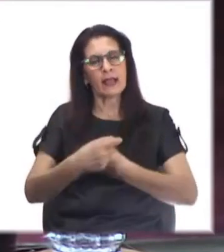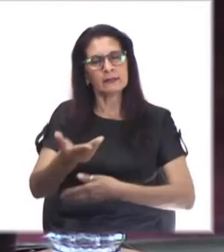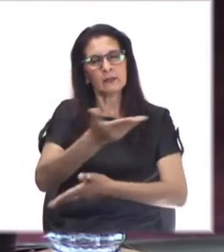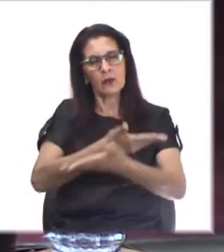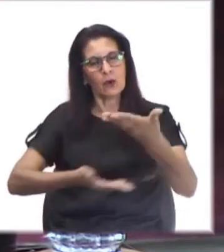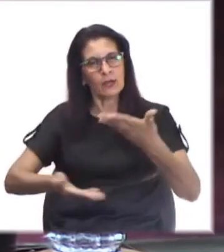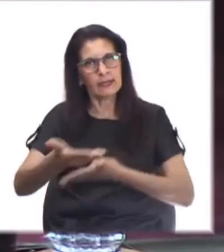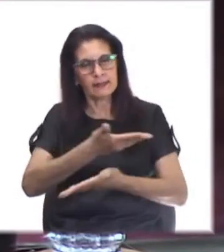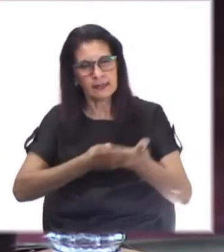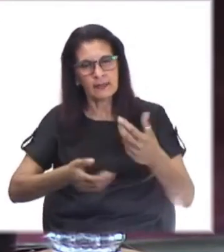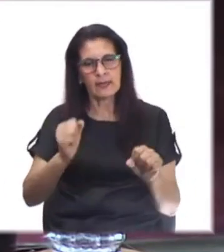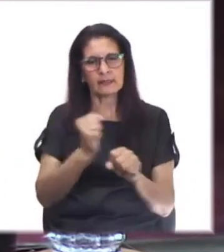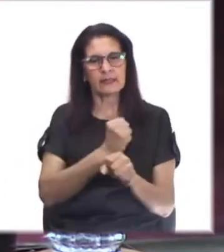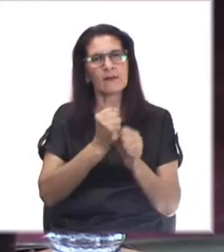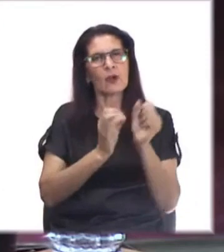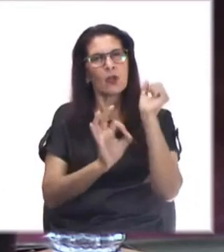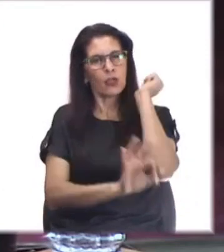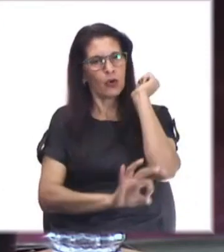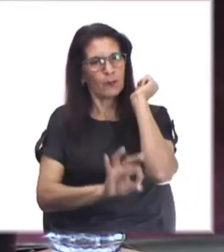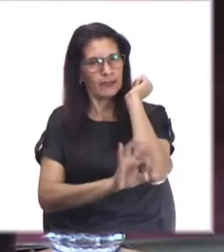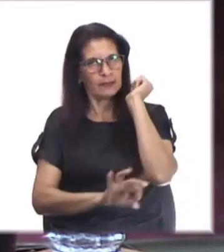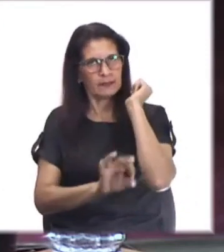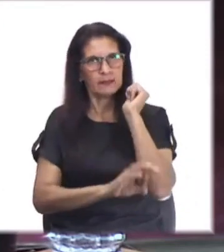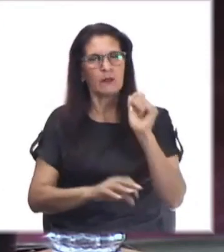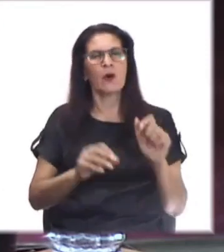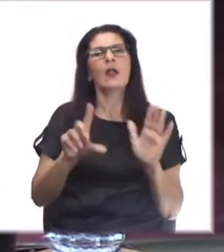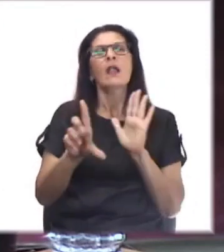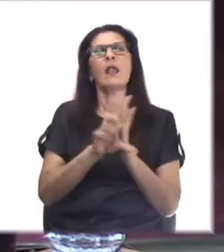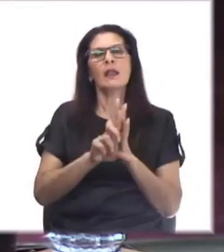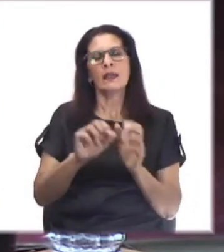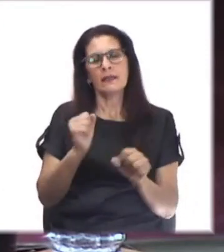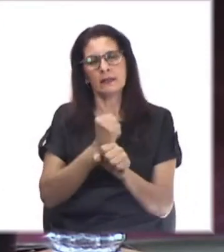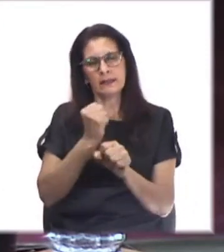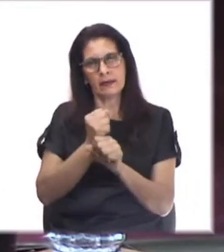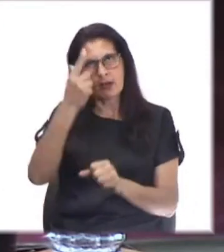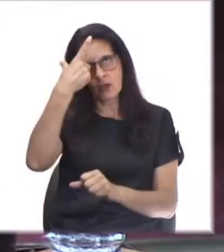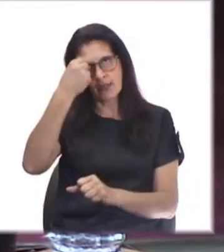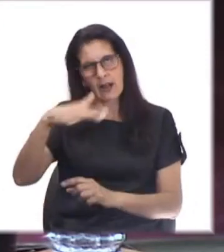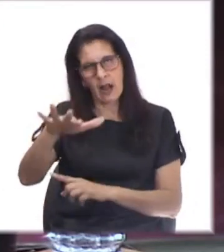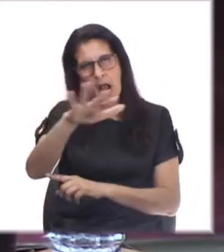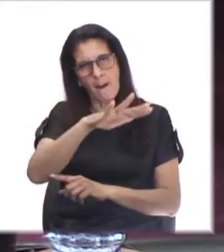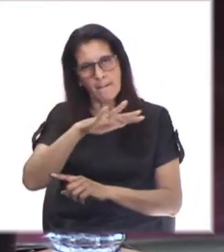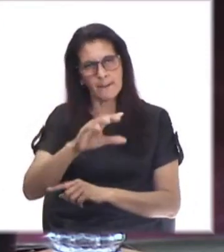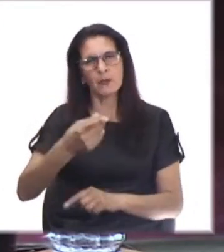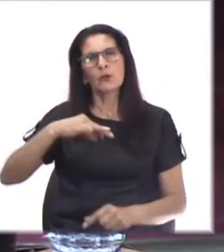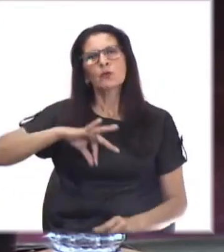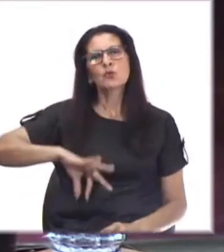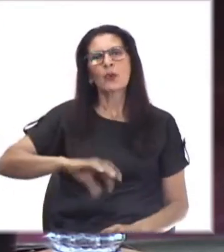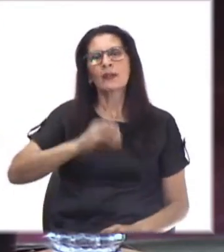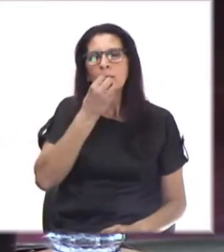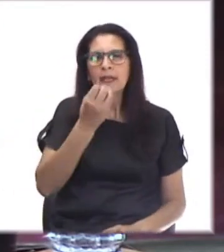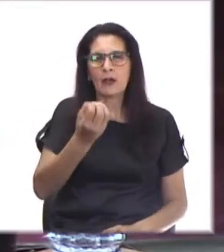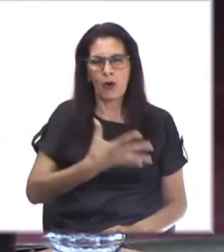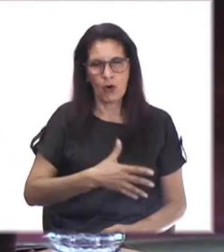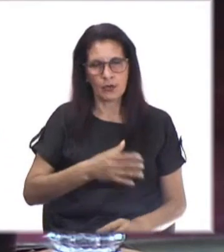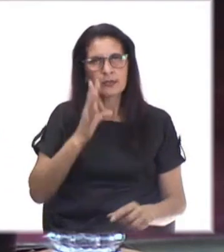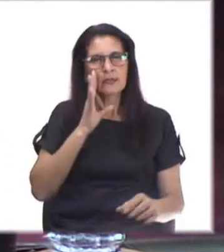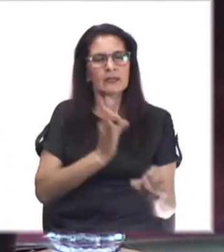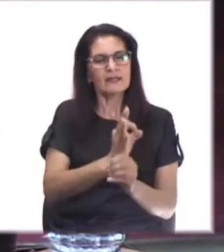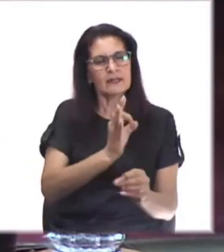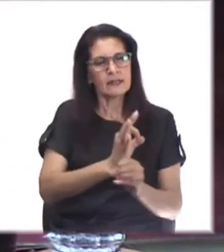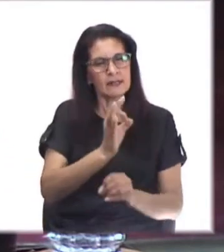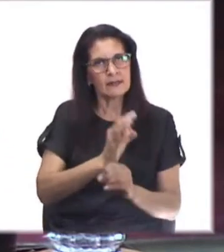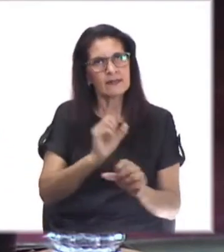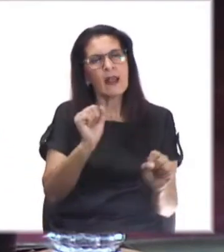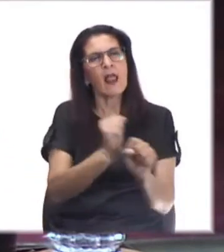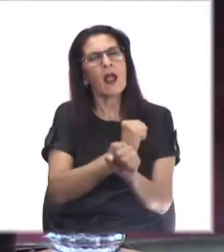regulación del trabajo doméstico, la ley del trabajador rural, la mejora del salario real, los planes de formación y de recapacitación